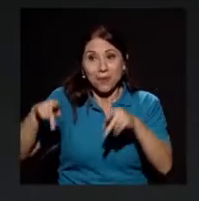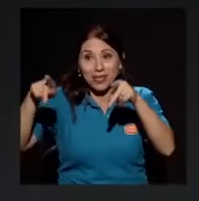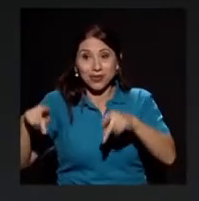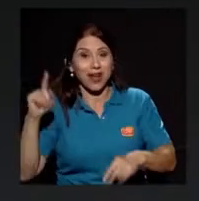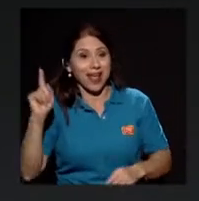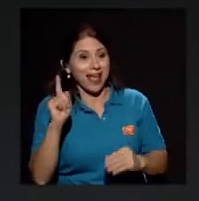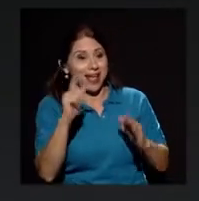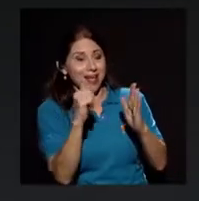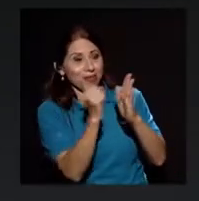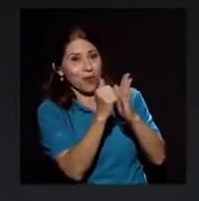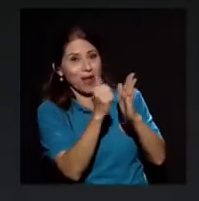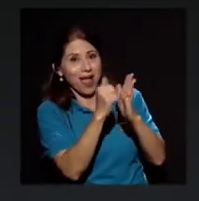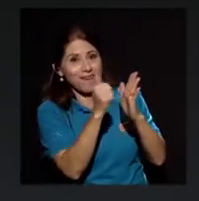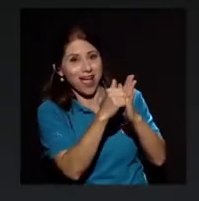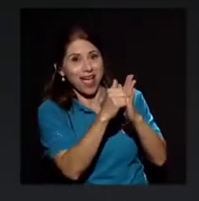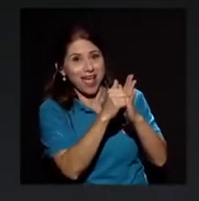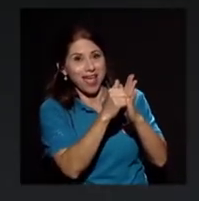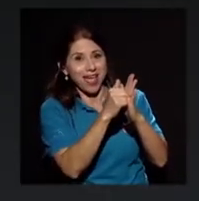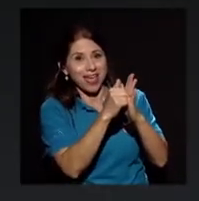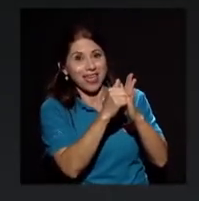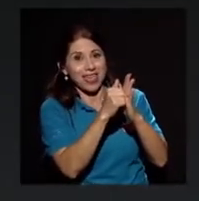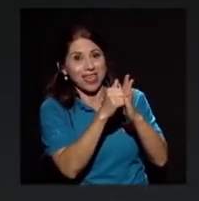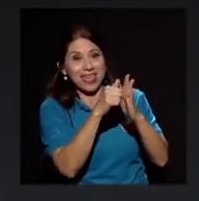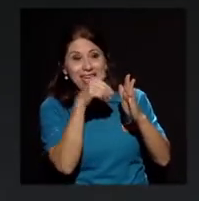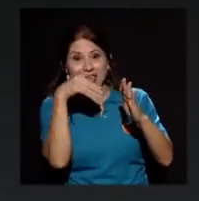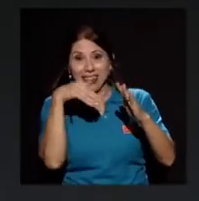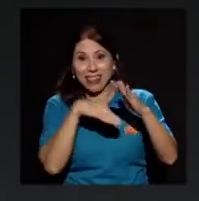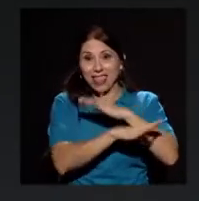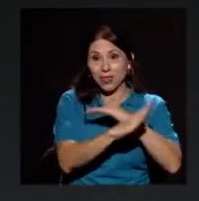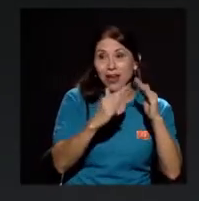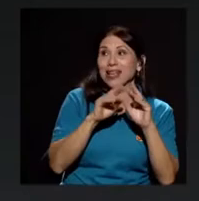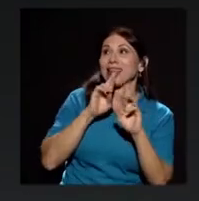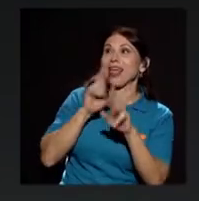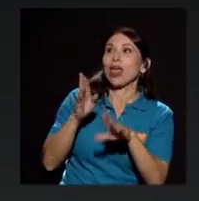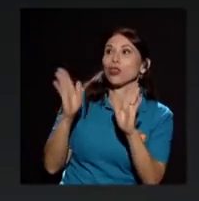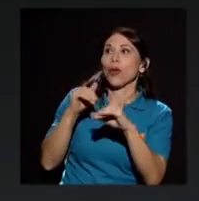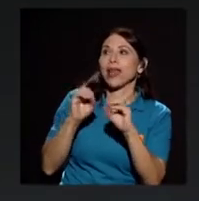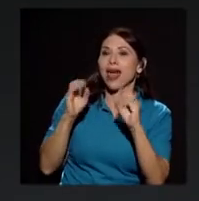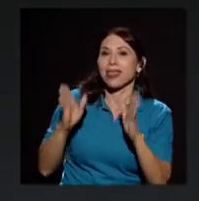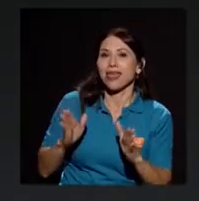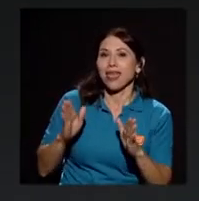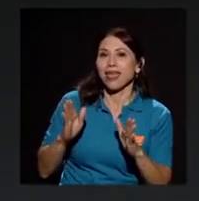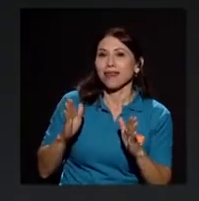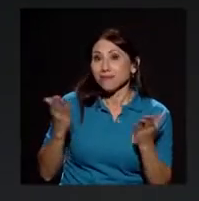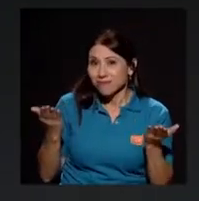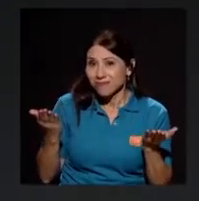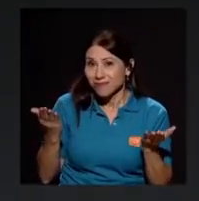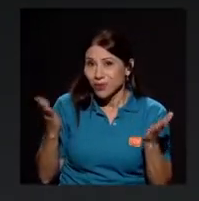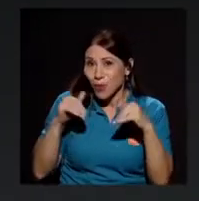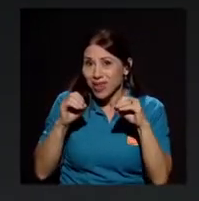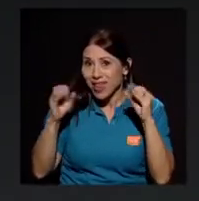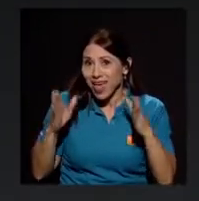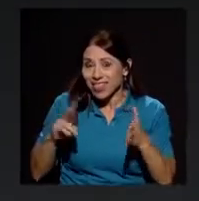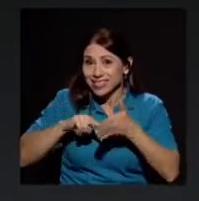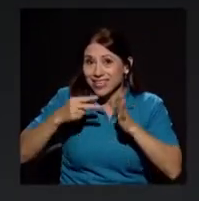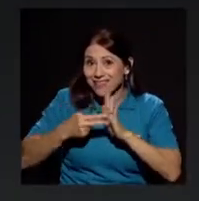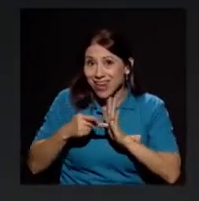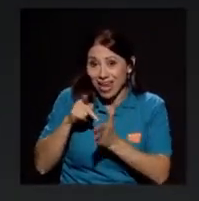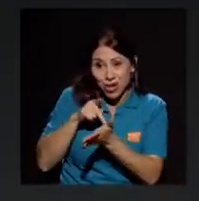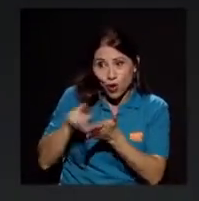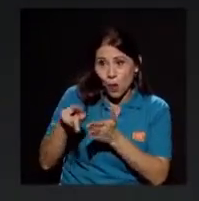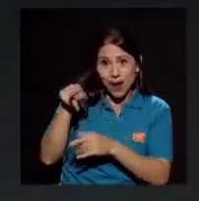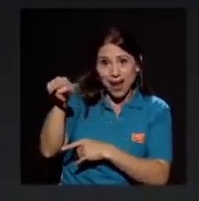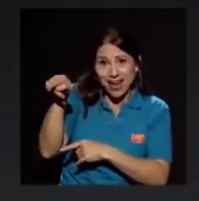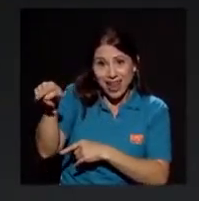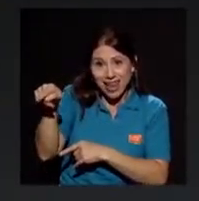bueno él no hay nadie era de alguna manera el no pagarle al polaco pero el polaco estaba cobrando